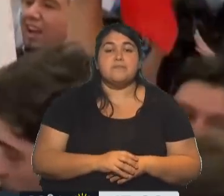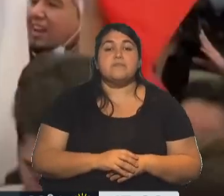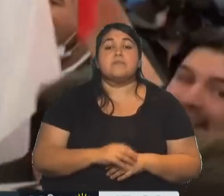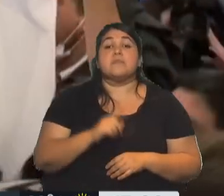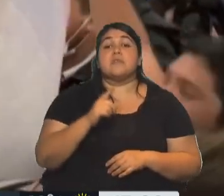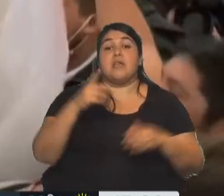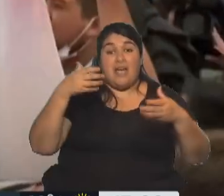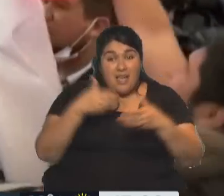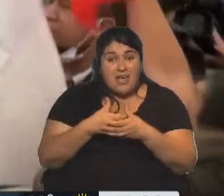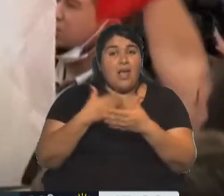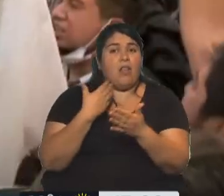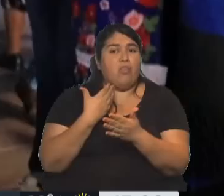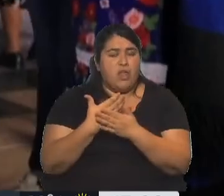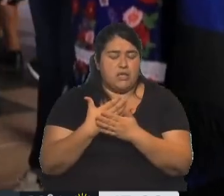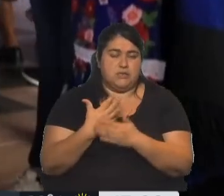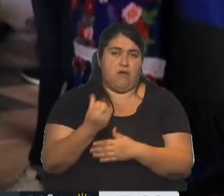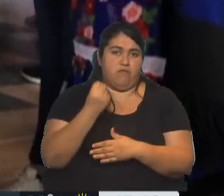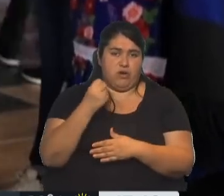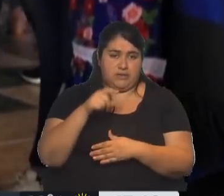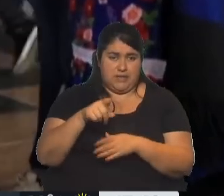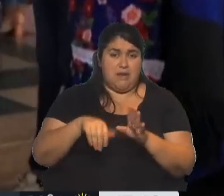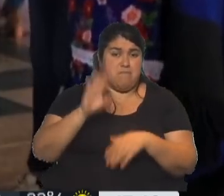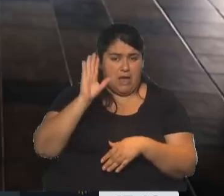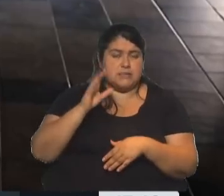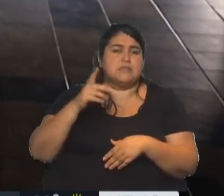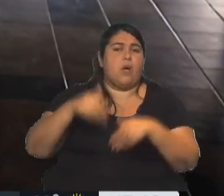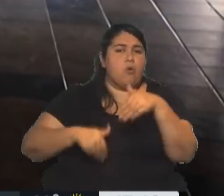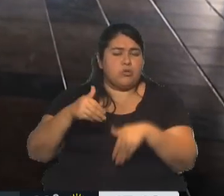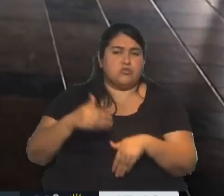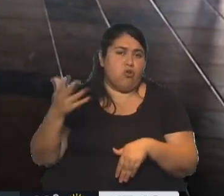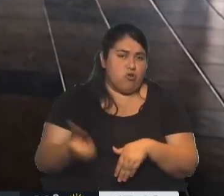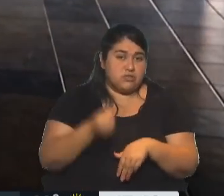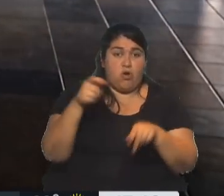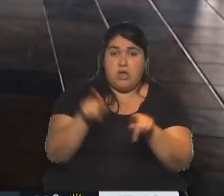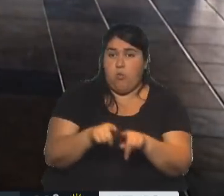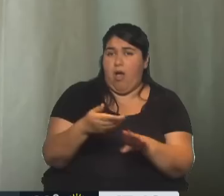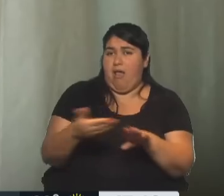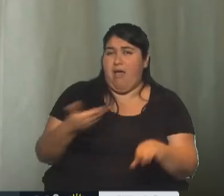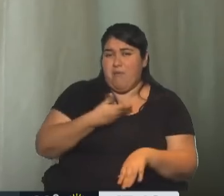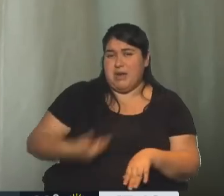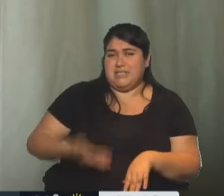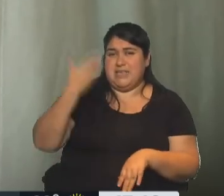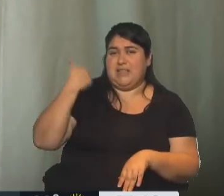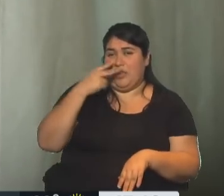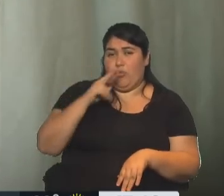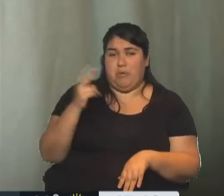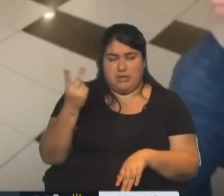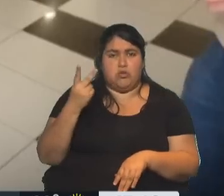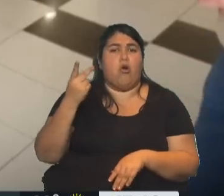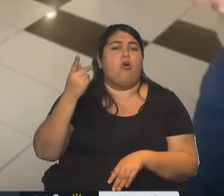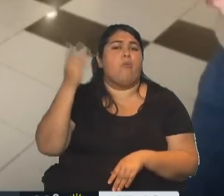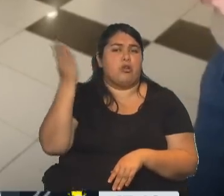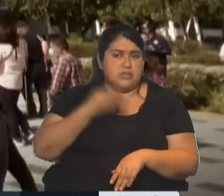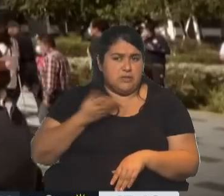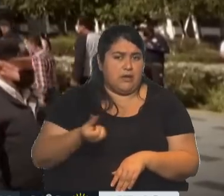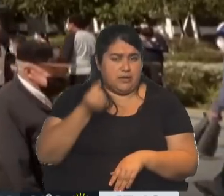ultraderecha ganadora en las constituyentes obtuvo casi la misma cantidad de votos que en las elecciones presidenciales de 2022 en las que perdió,